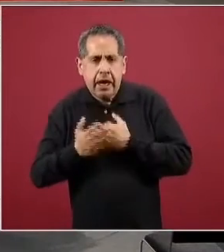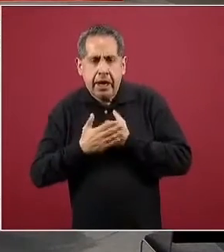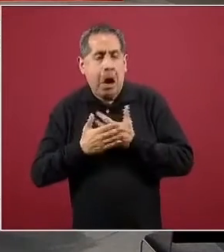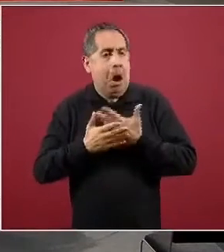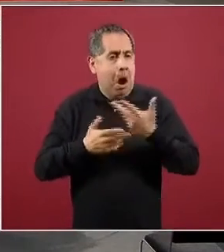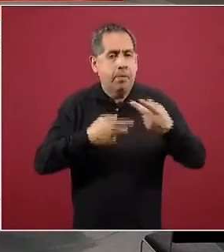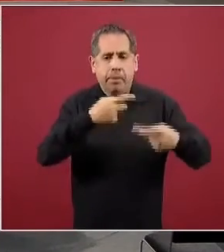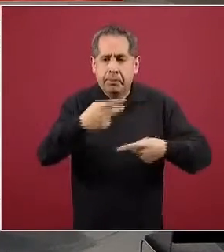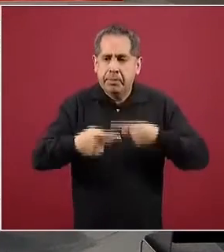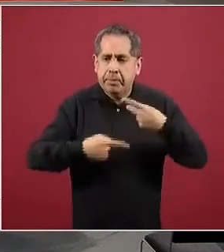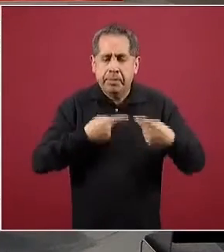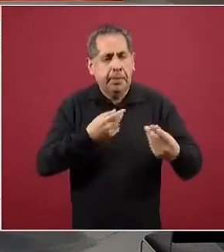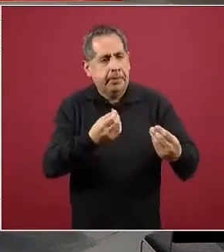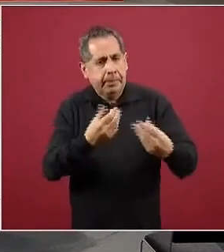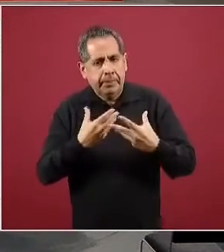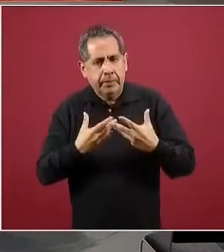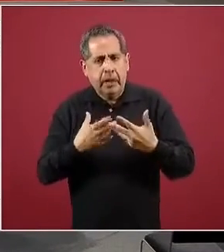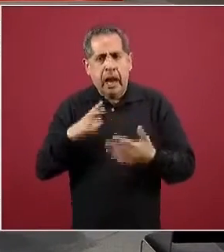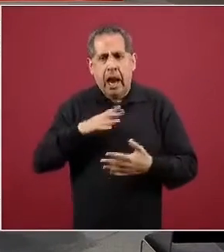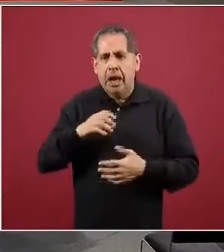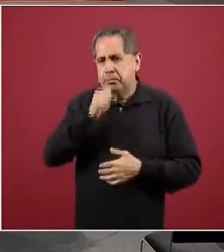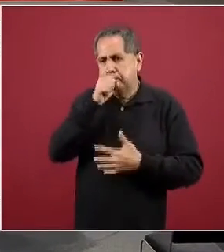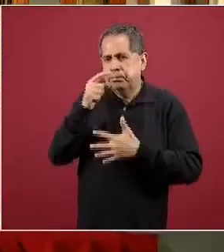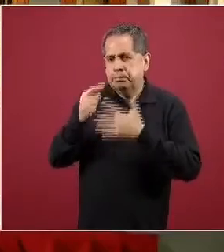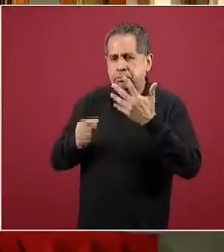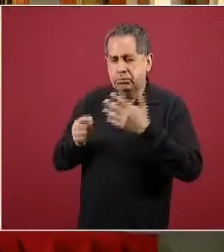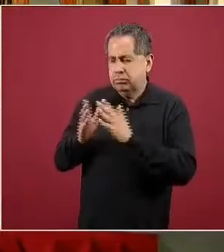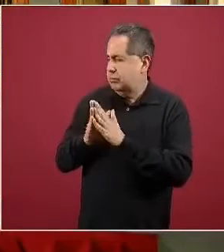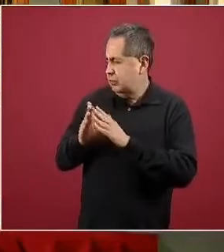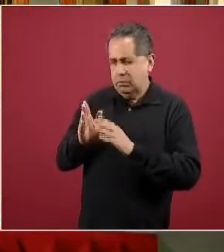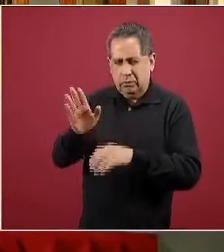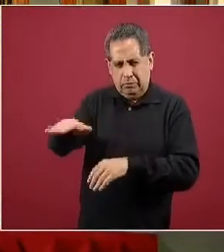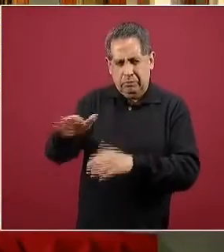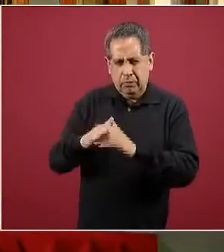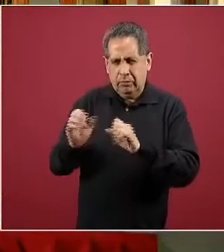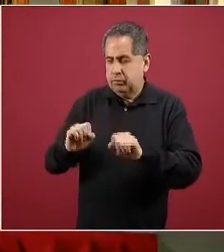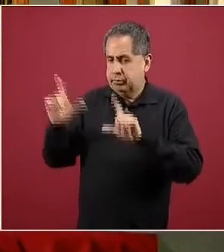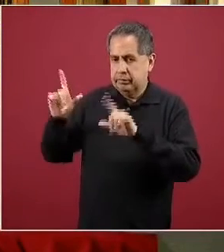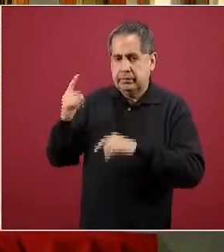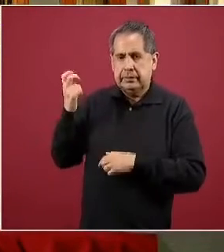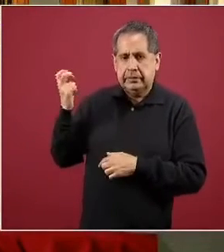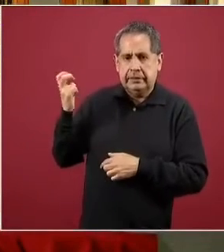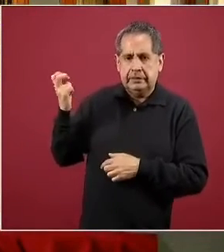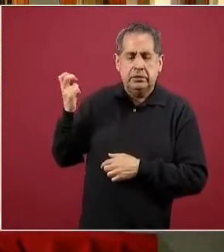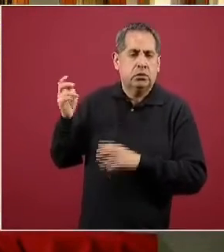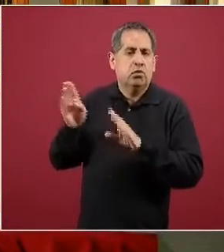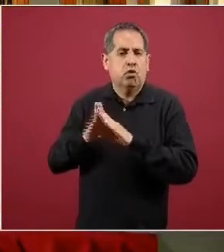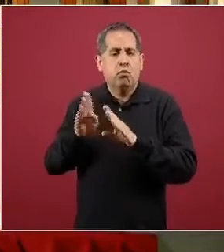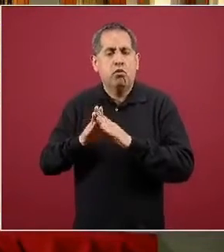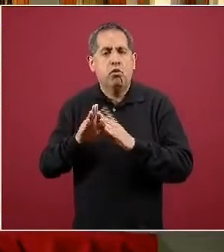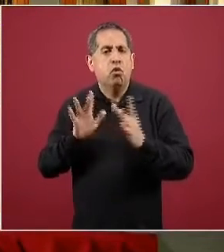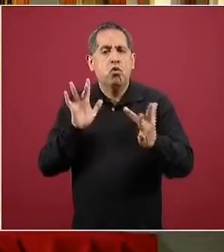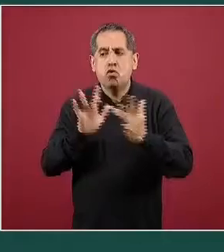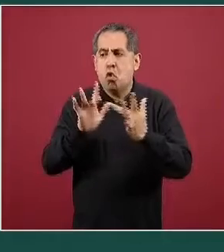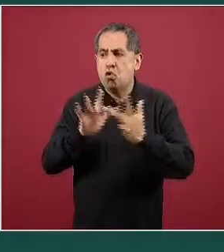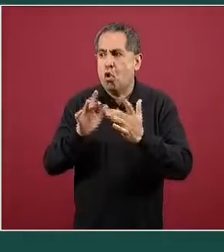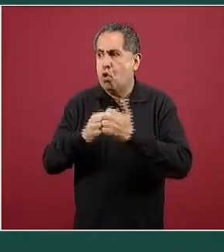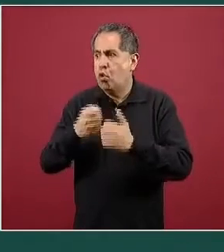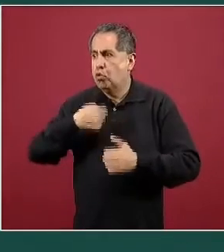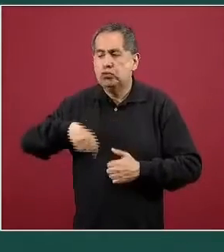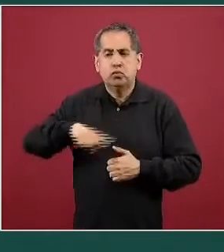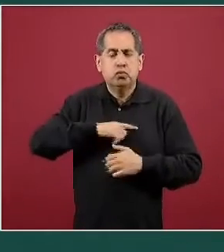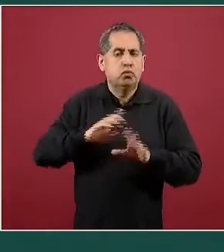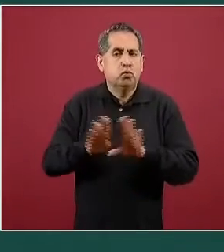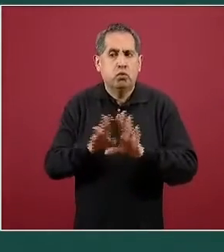en todas las direcciones que ojalá me la pongan aquí de las formas de comunicarse